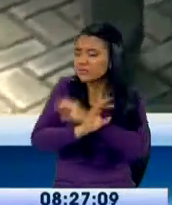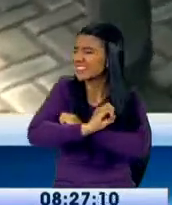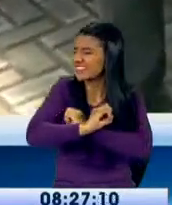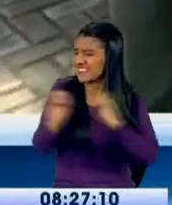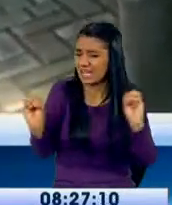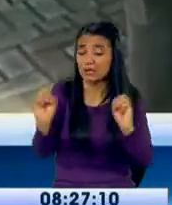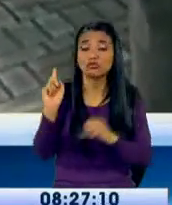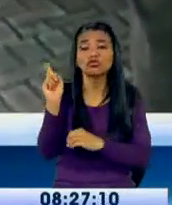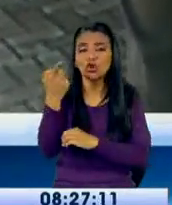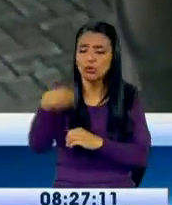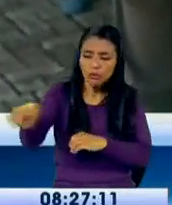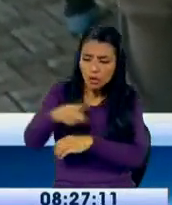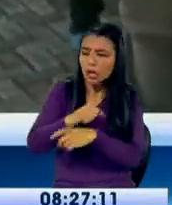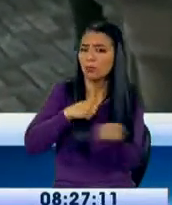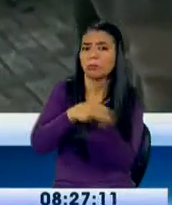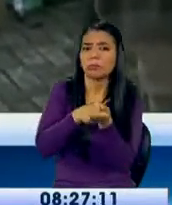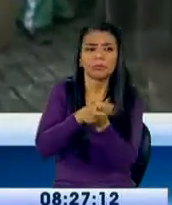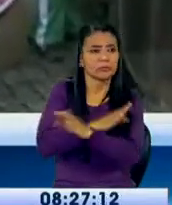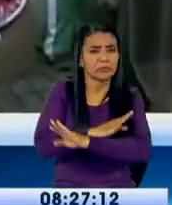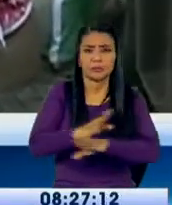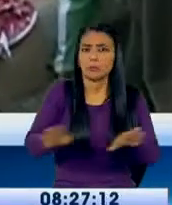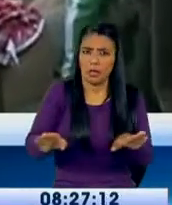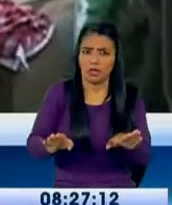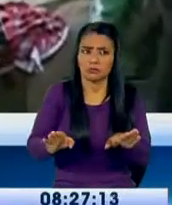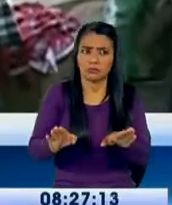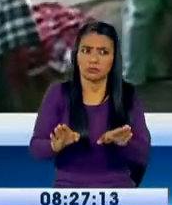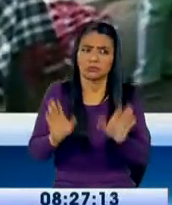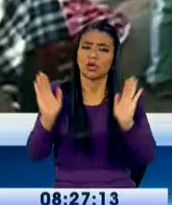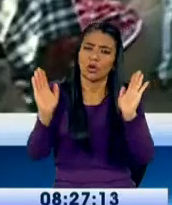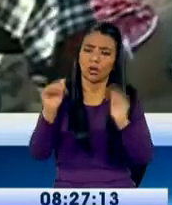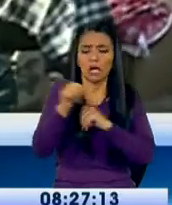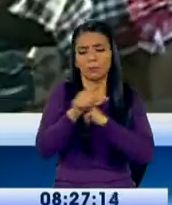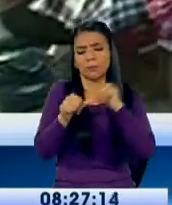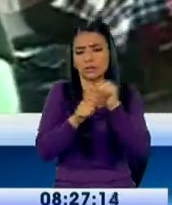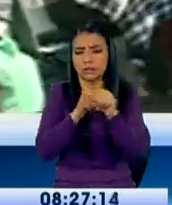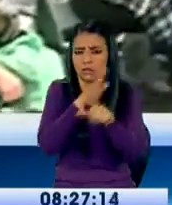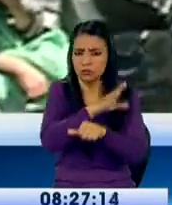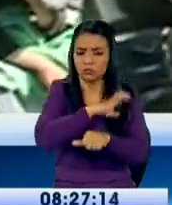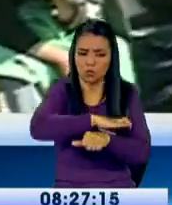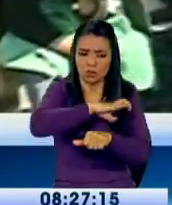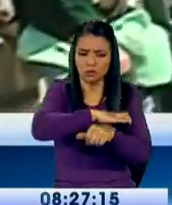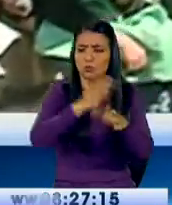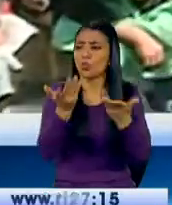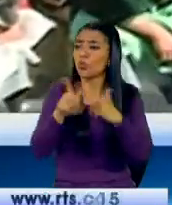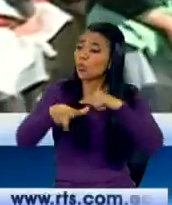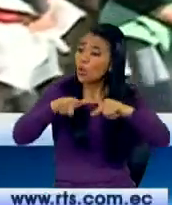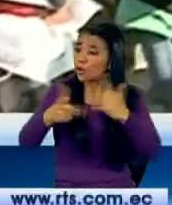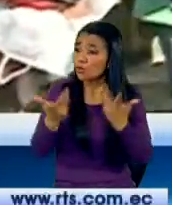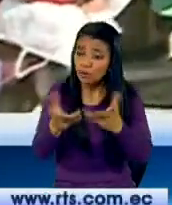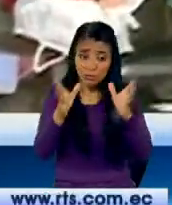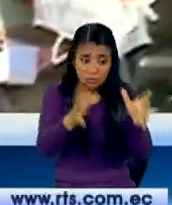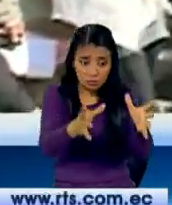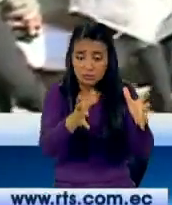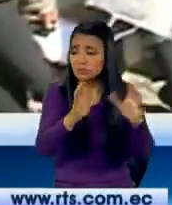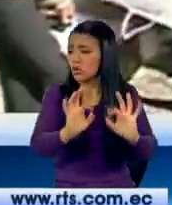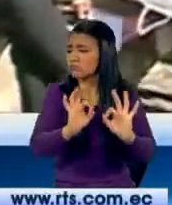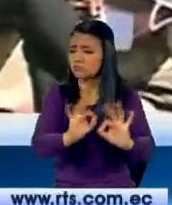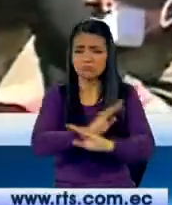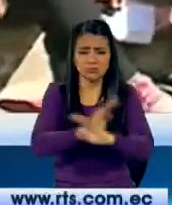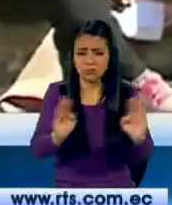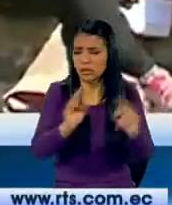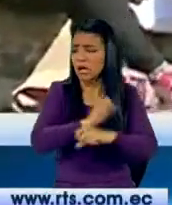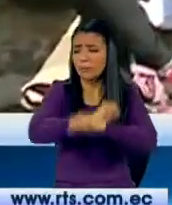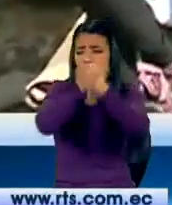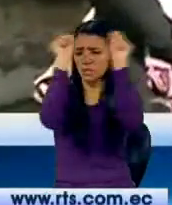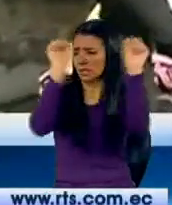solo necesitamos la colaboración de ellos. Con las administraciones, un lugar donde poder hacer todo este trabajo y que estén en horas